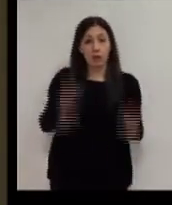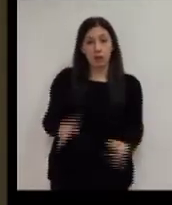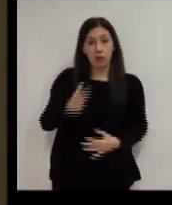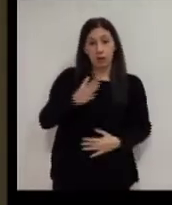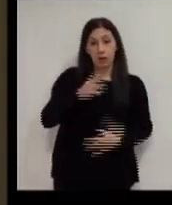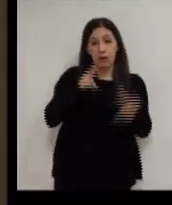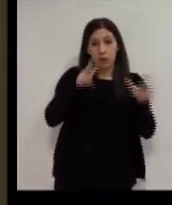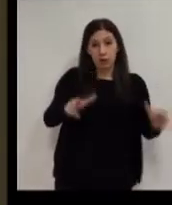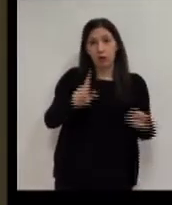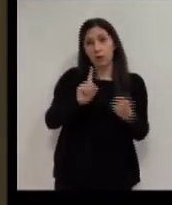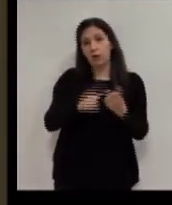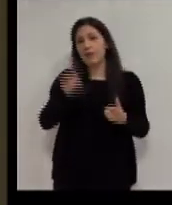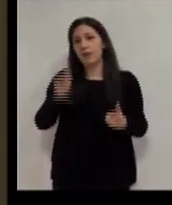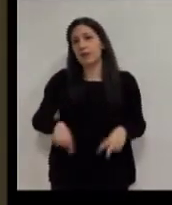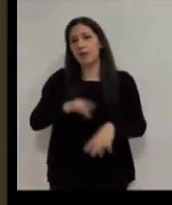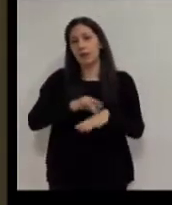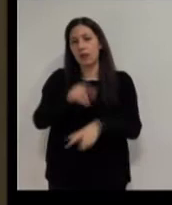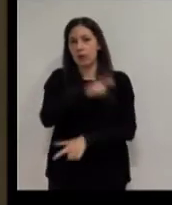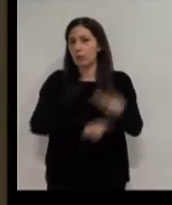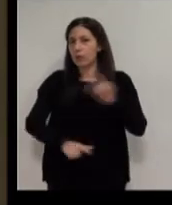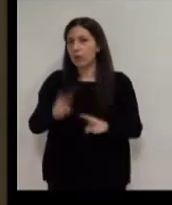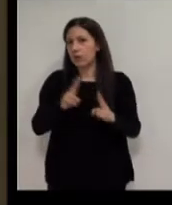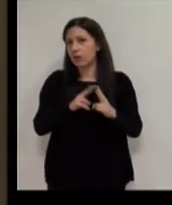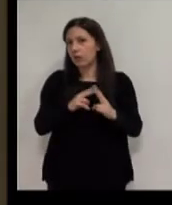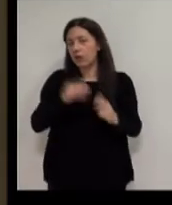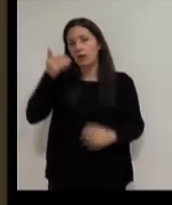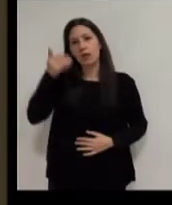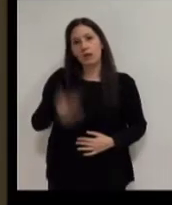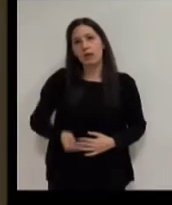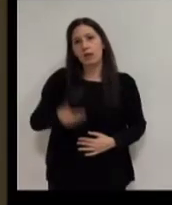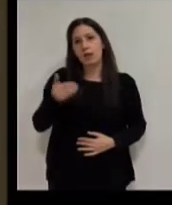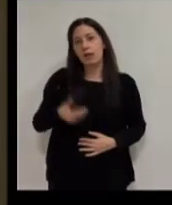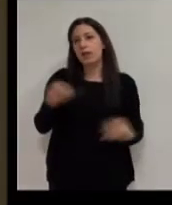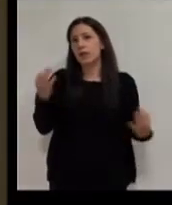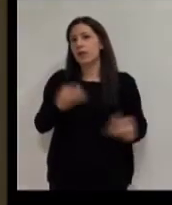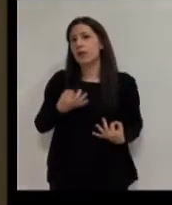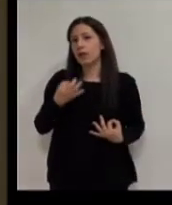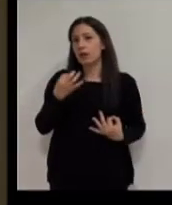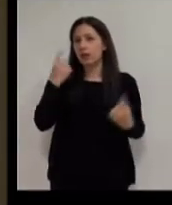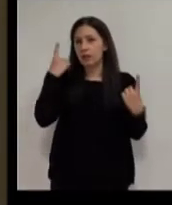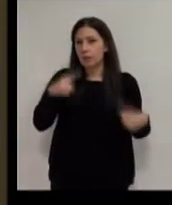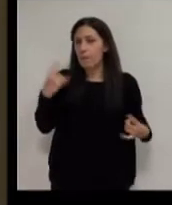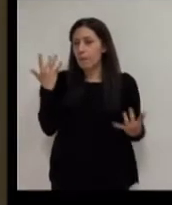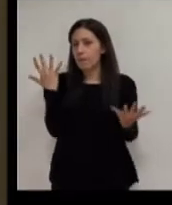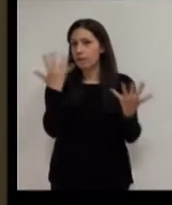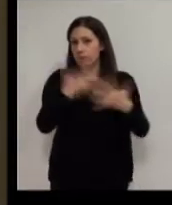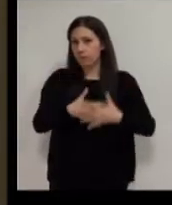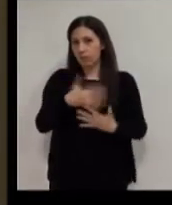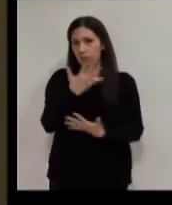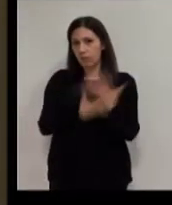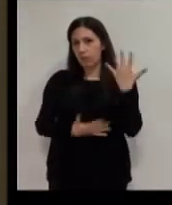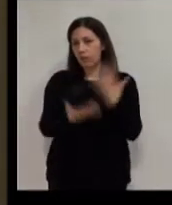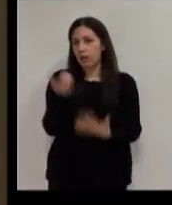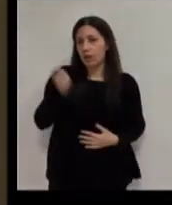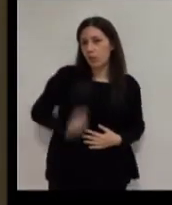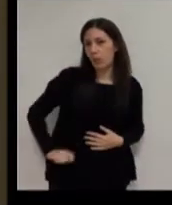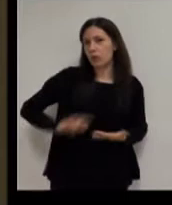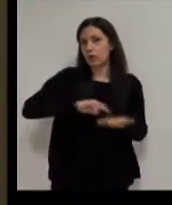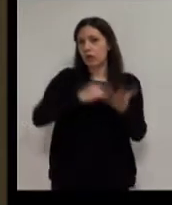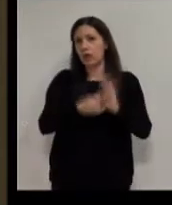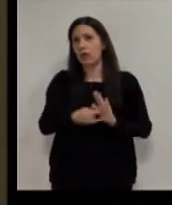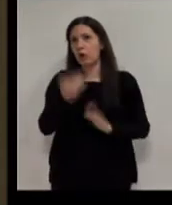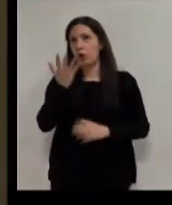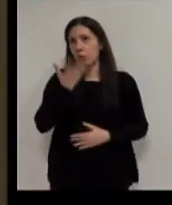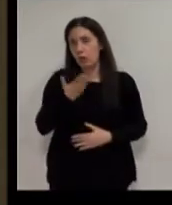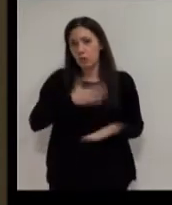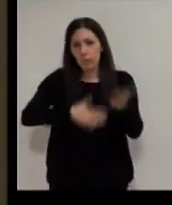creo que tanto desde el punto de vista hotelero como del de la agencia de viajes, la clave está en saber conjugar